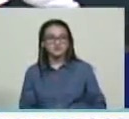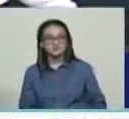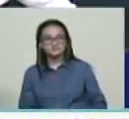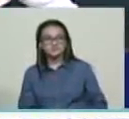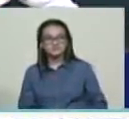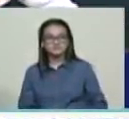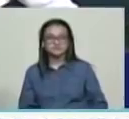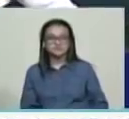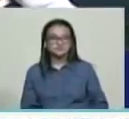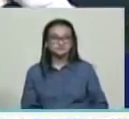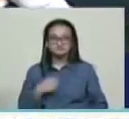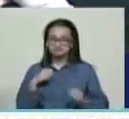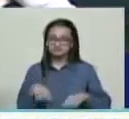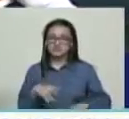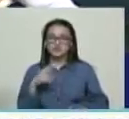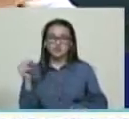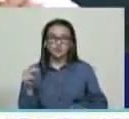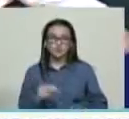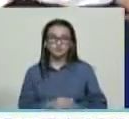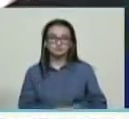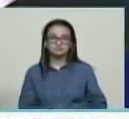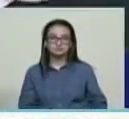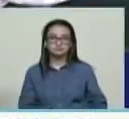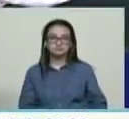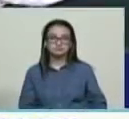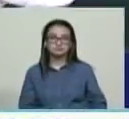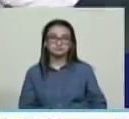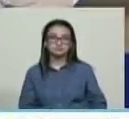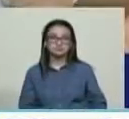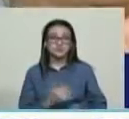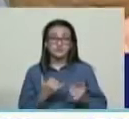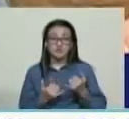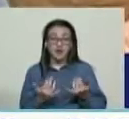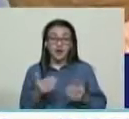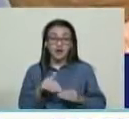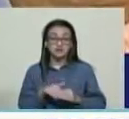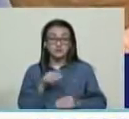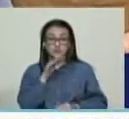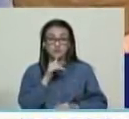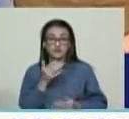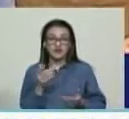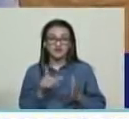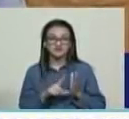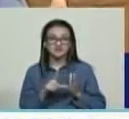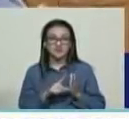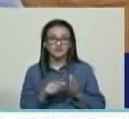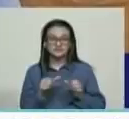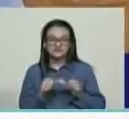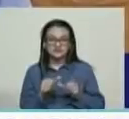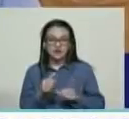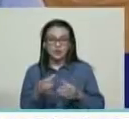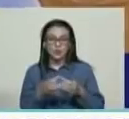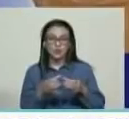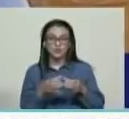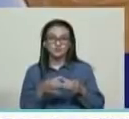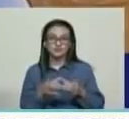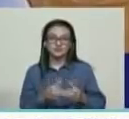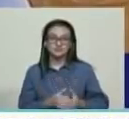Yo no voy a renunciar. Y no lo hice. Al final no hubo elecciones. Y siguió la junta. Ahí estaba.